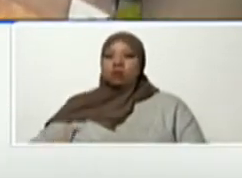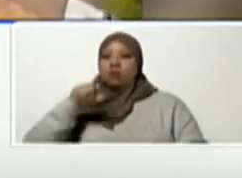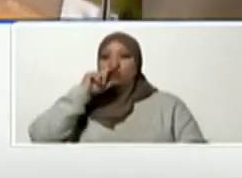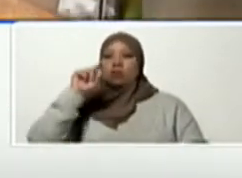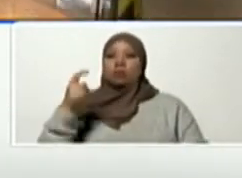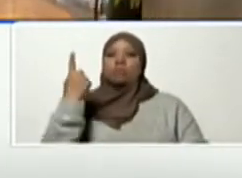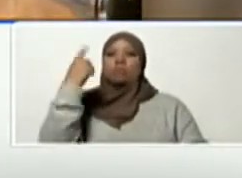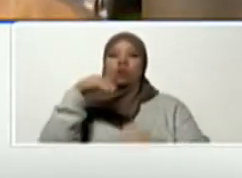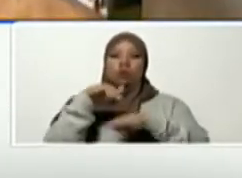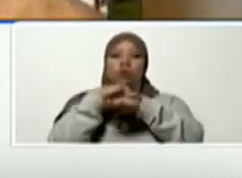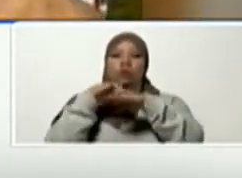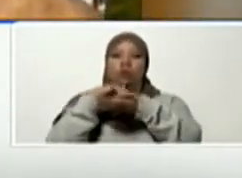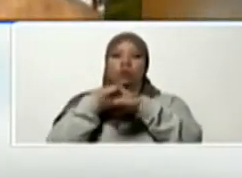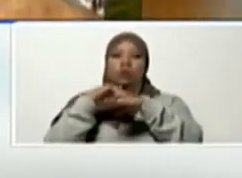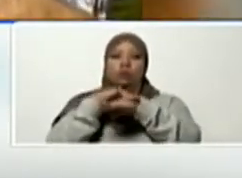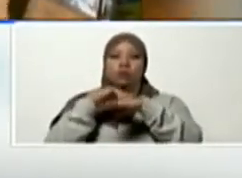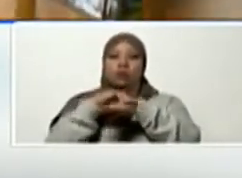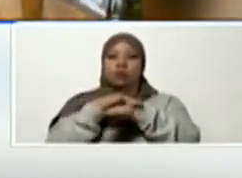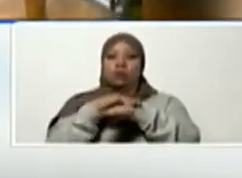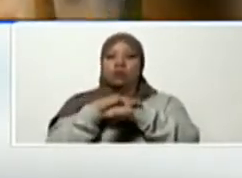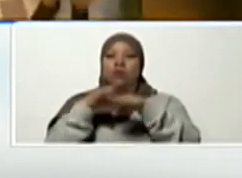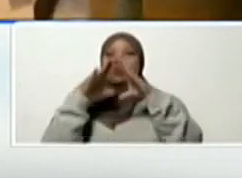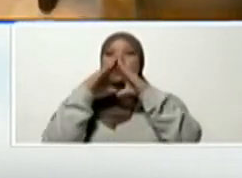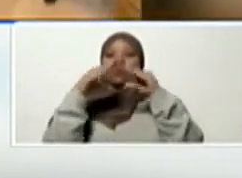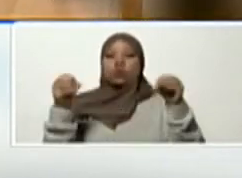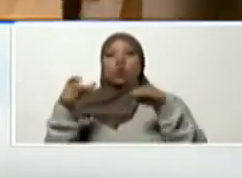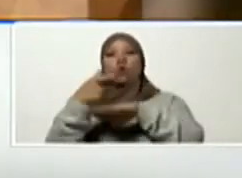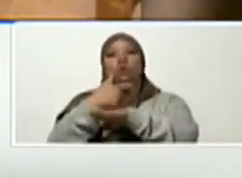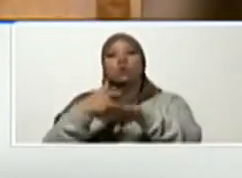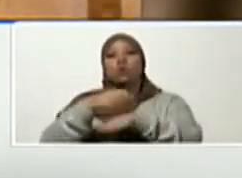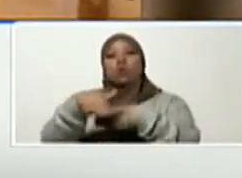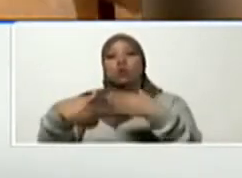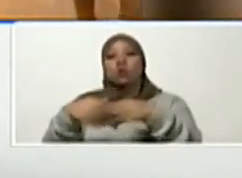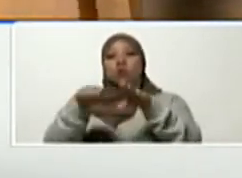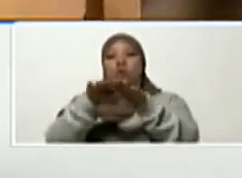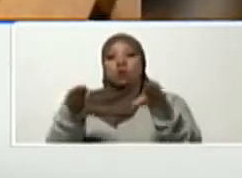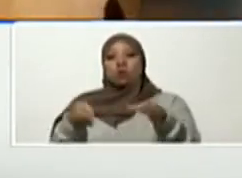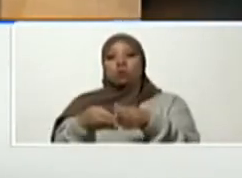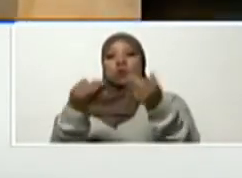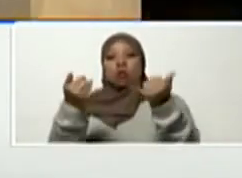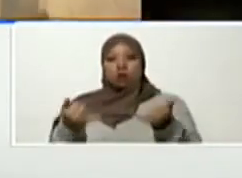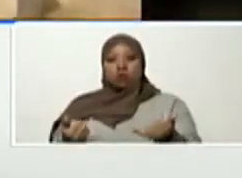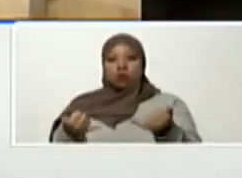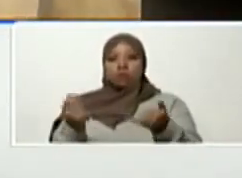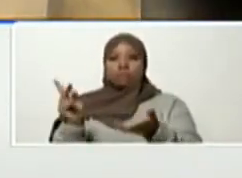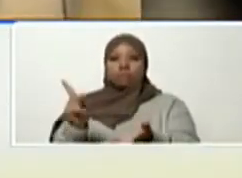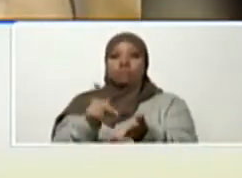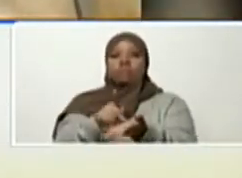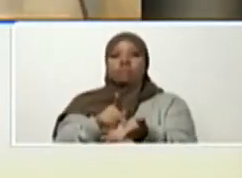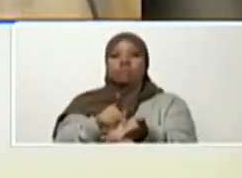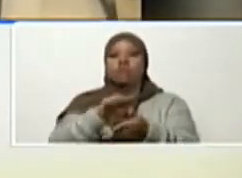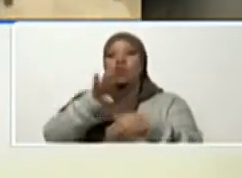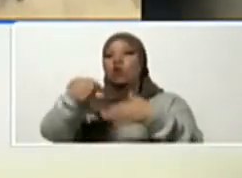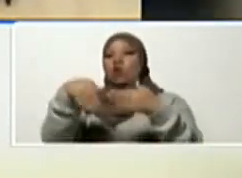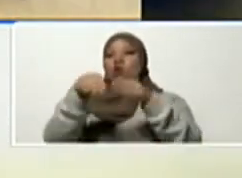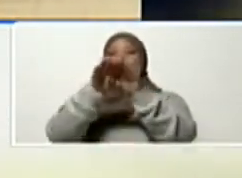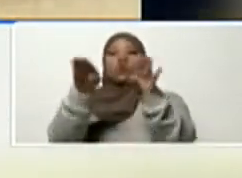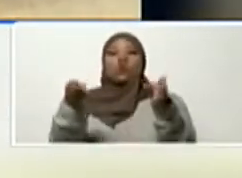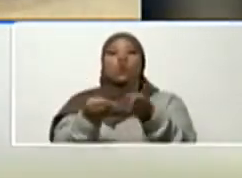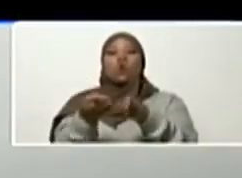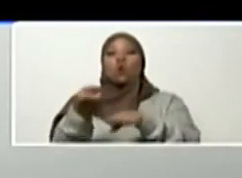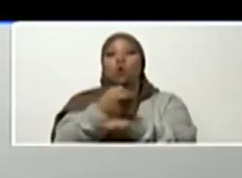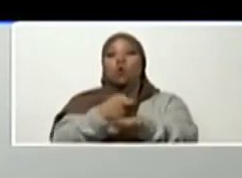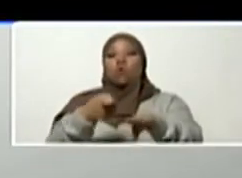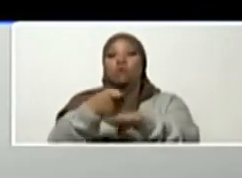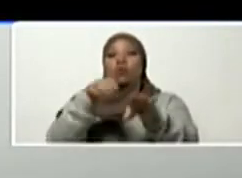primeros ministros de todos los gobiernos del mundo presentes allí, de todos los gobiernos del